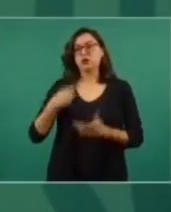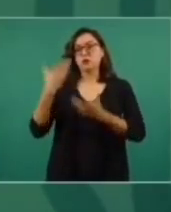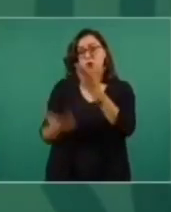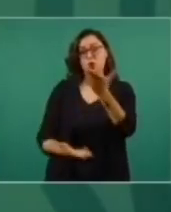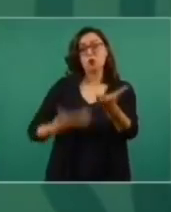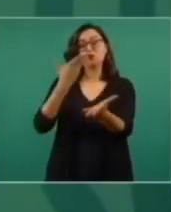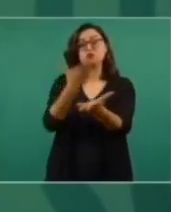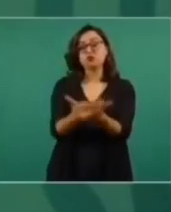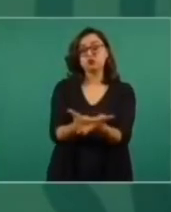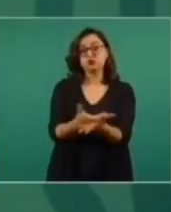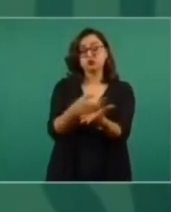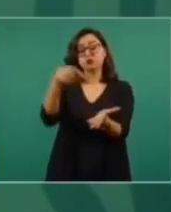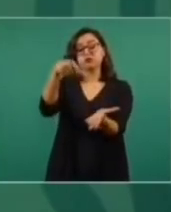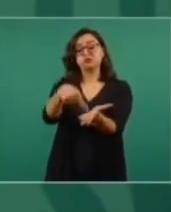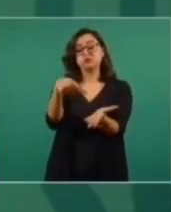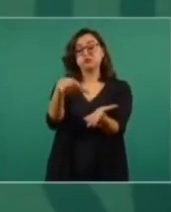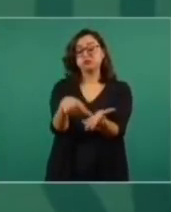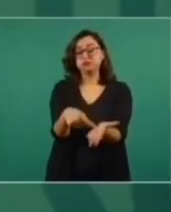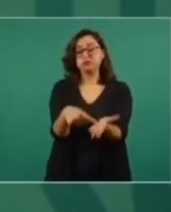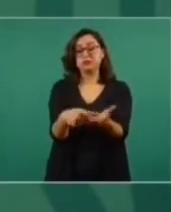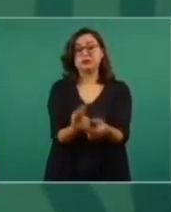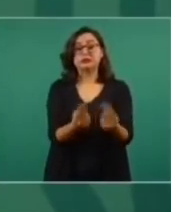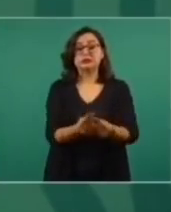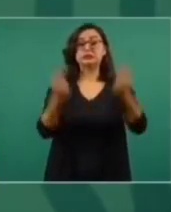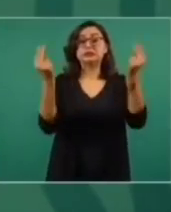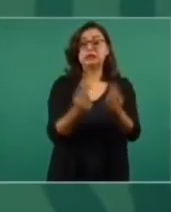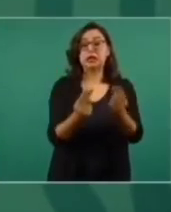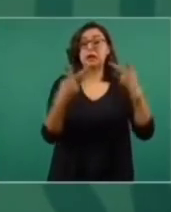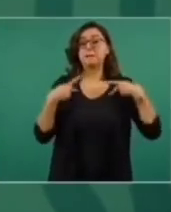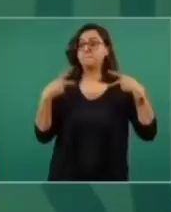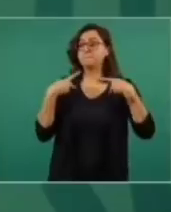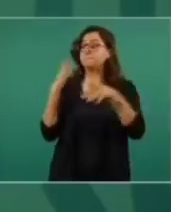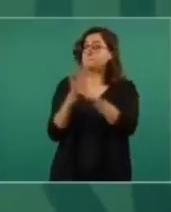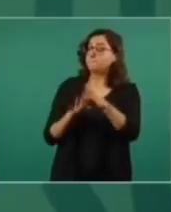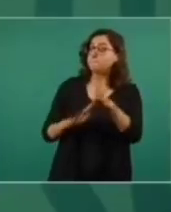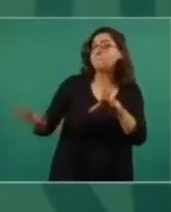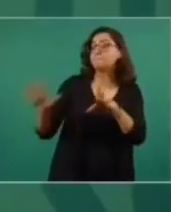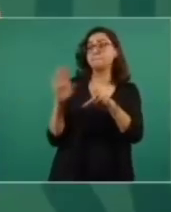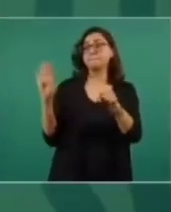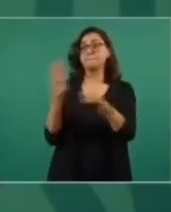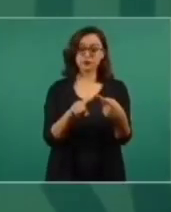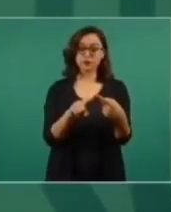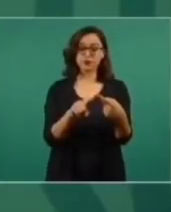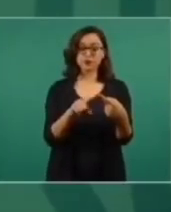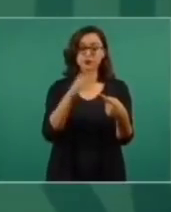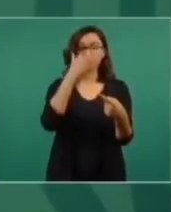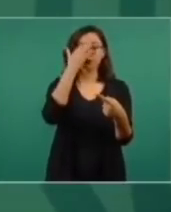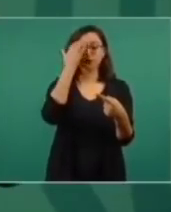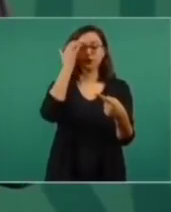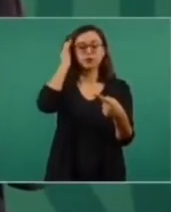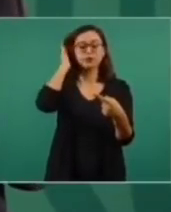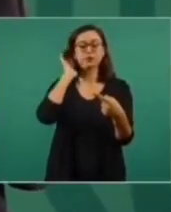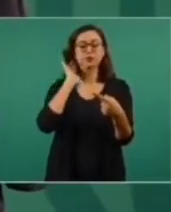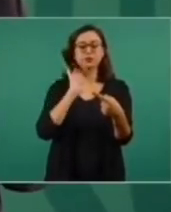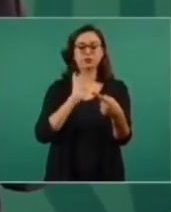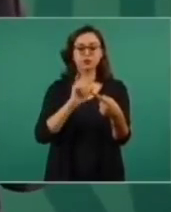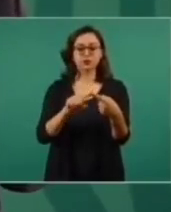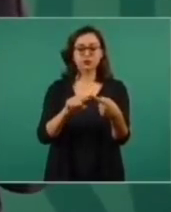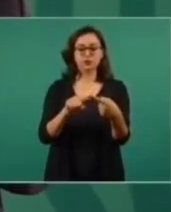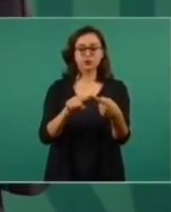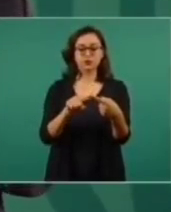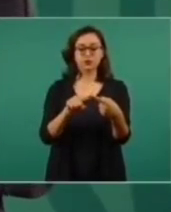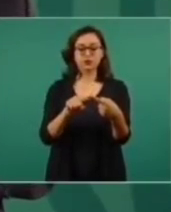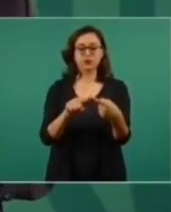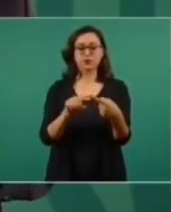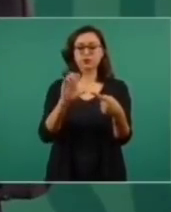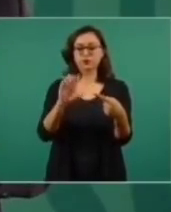son buenas para el pueblo y para la nación. Una, que fortalezca a la